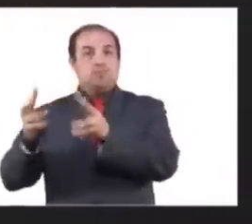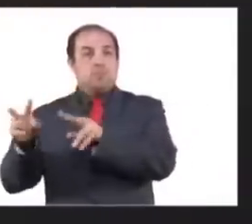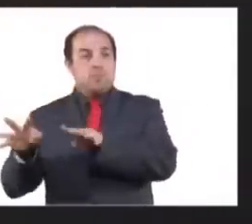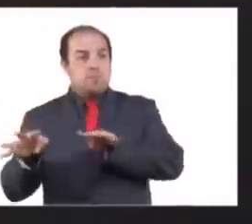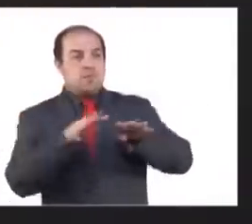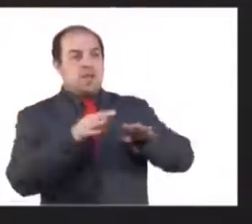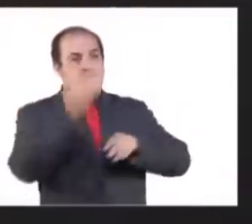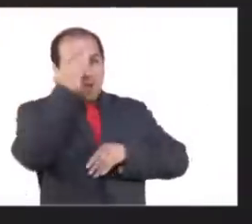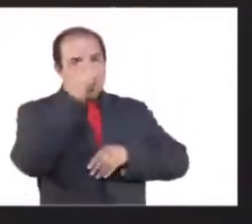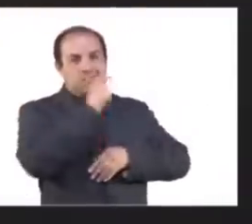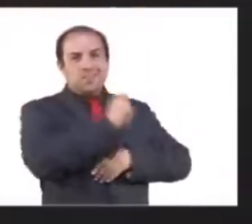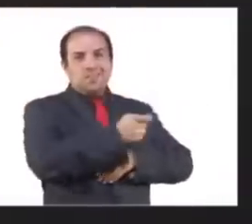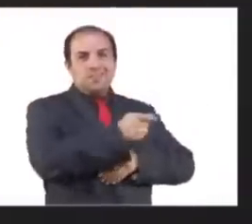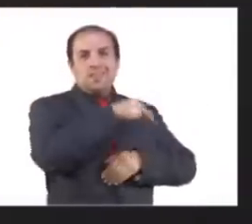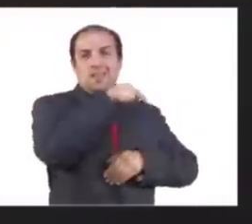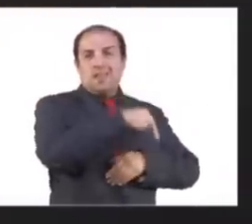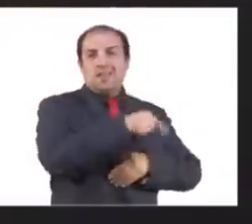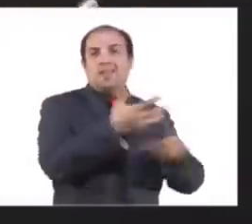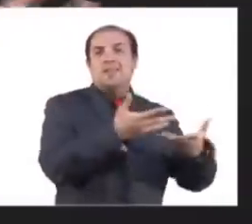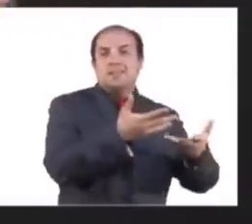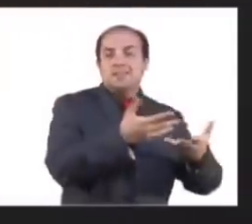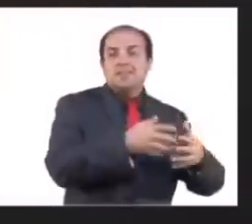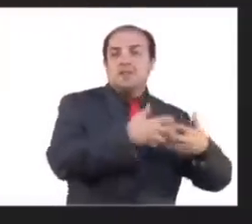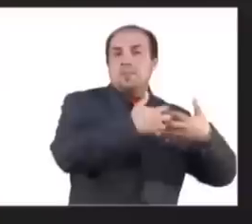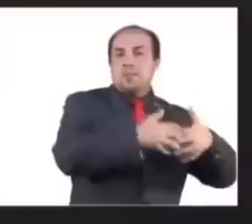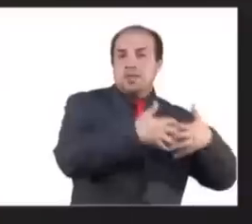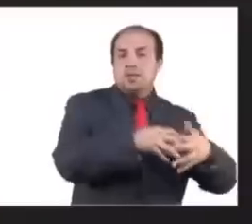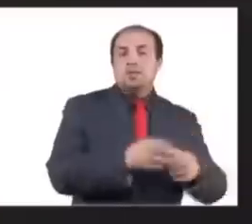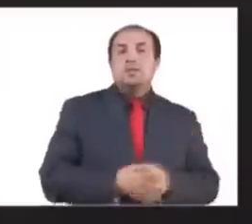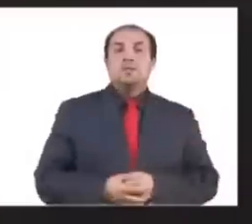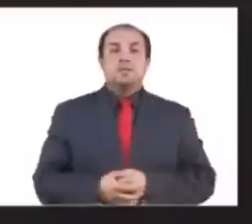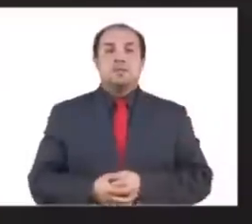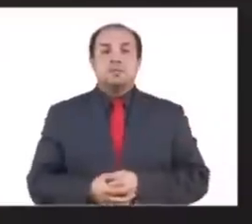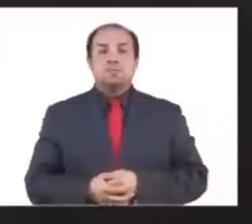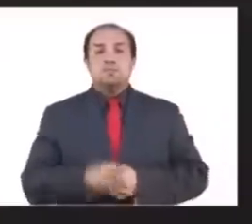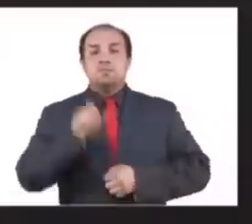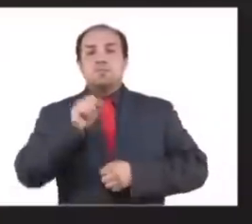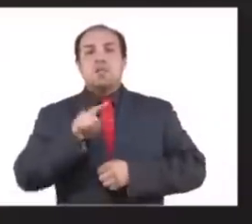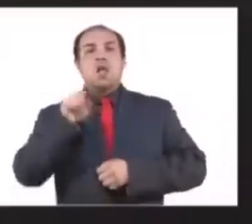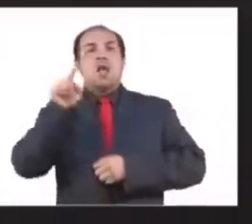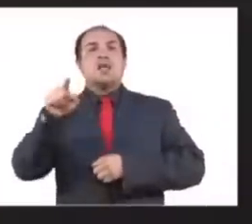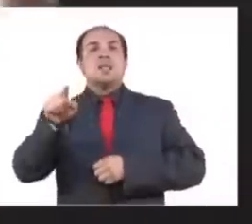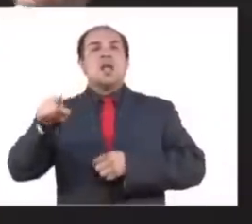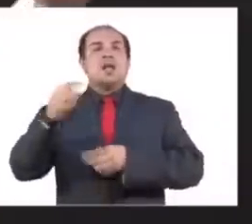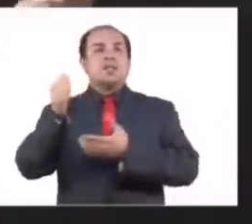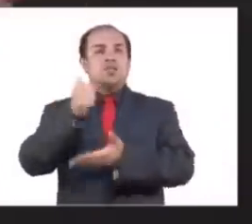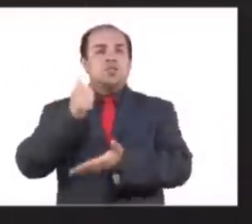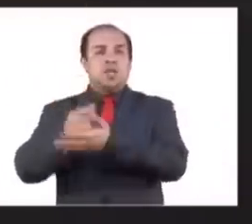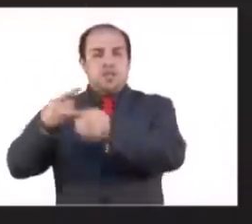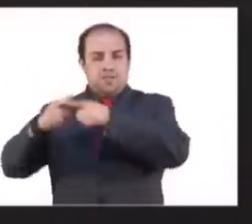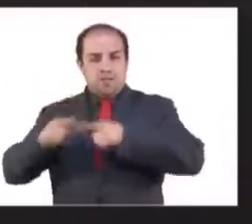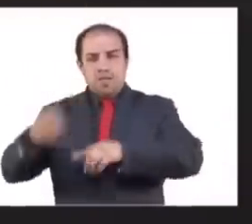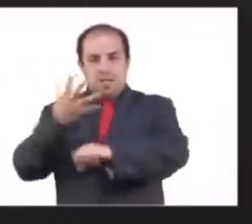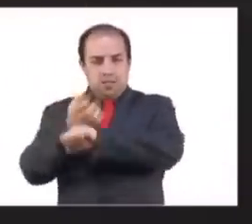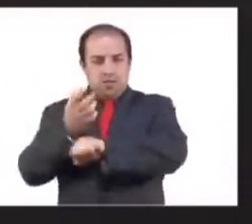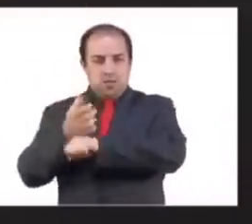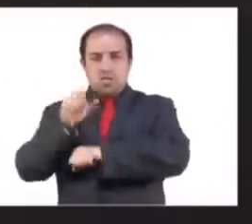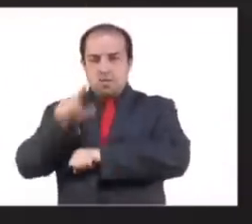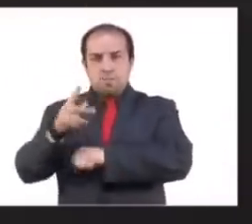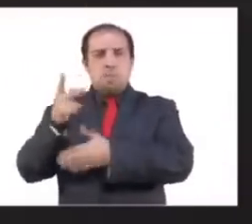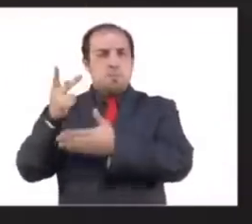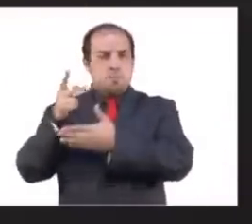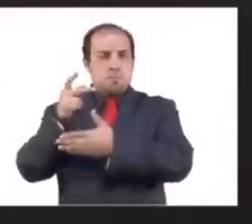haciendo acá. Y también allá, obviamente, muchas de las ciudades de los Estados Unidos también llevan ya